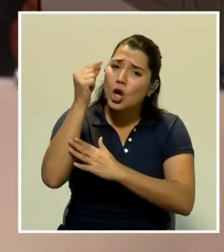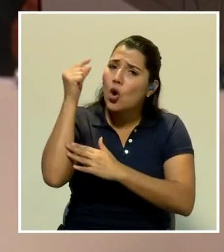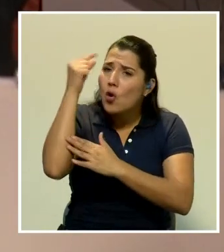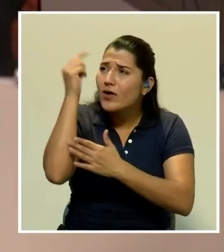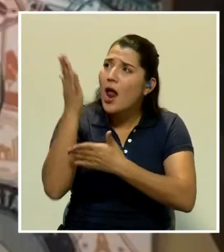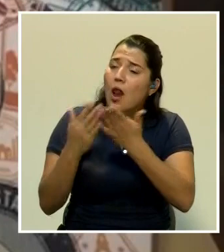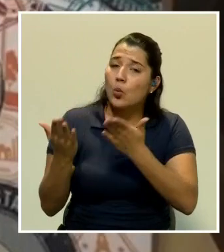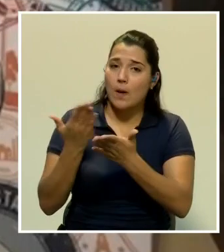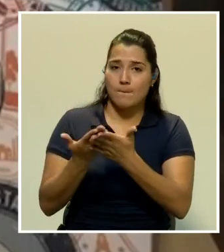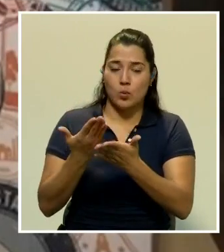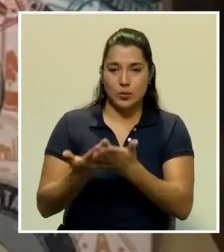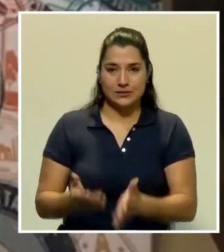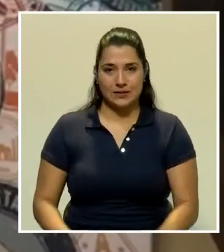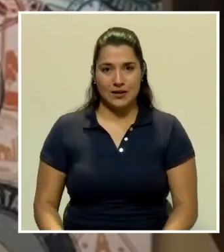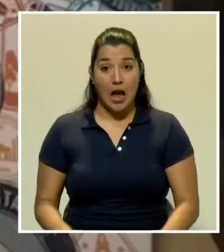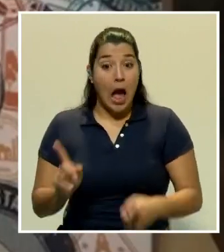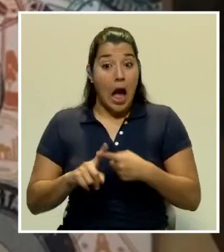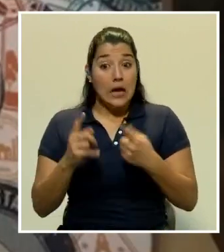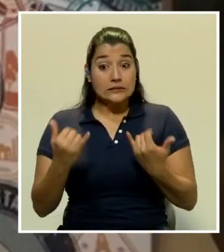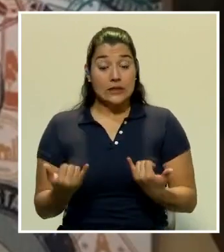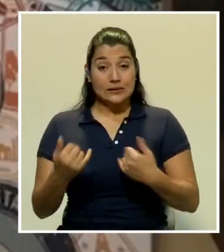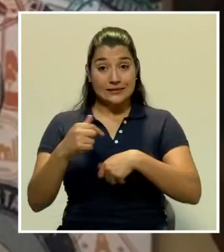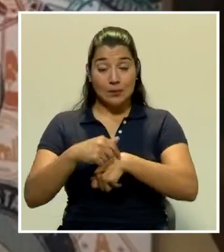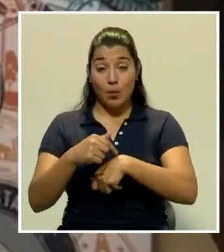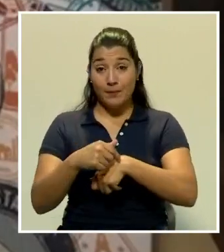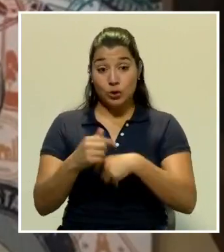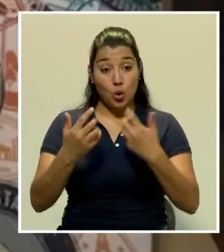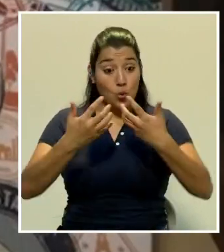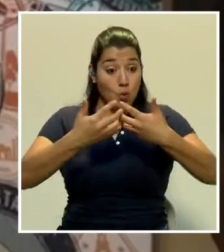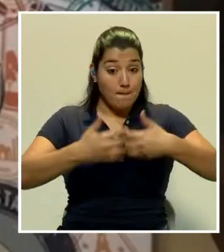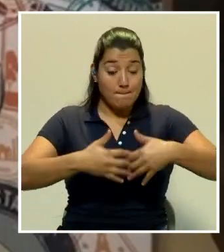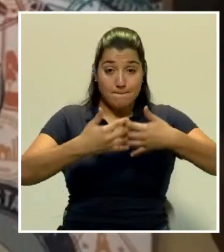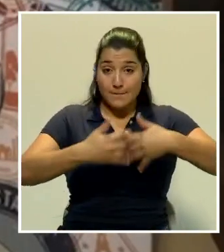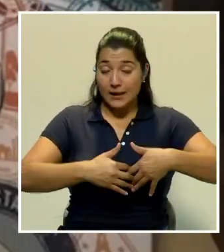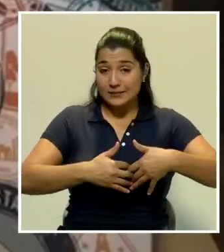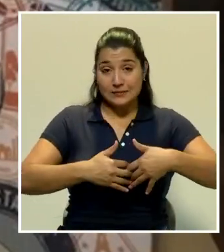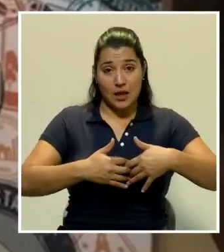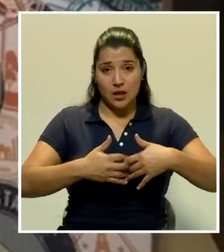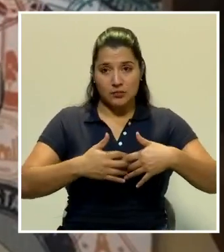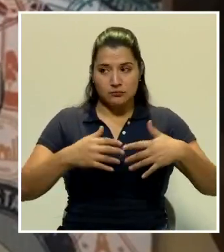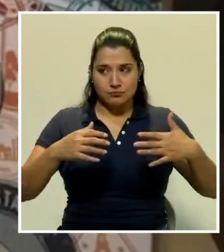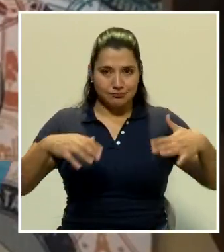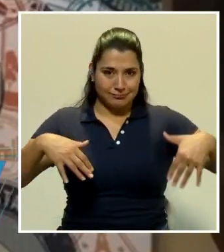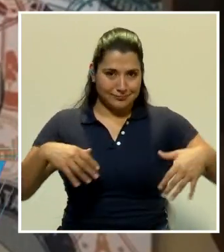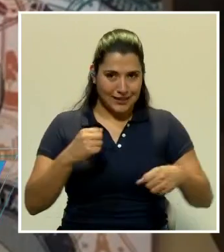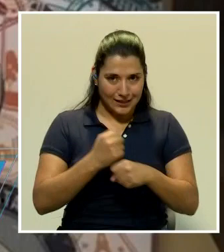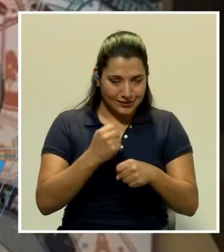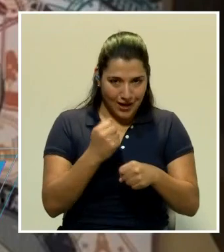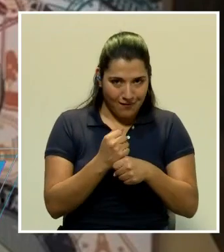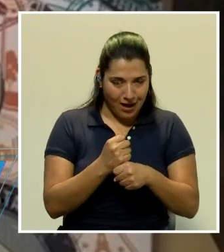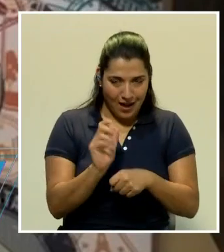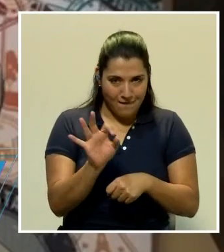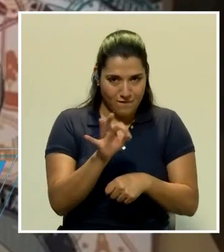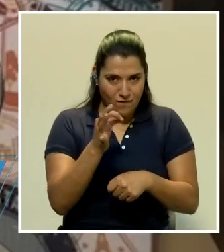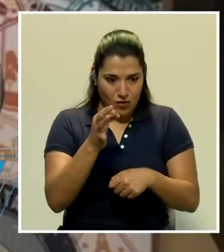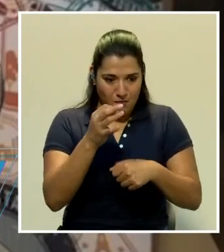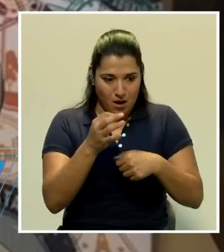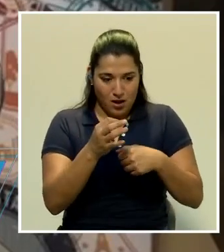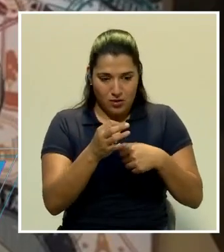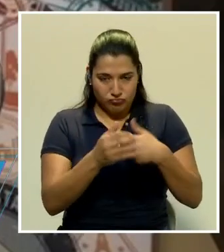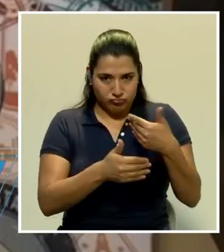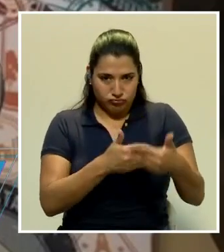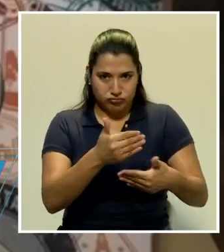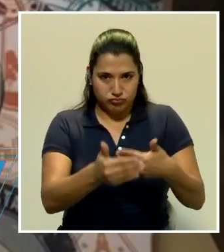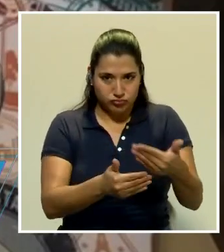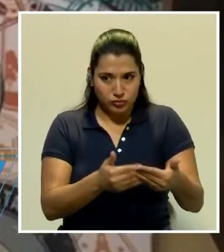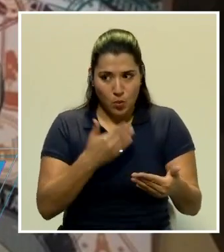de propuesta. A estos momentos la compañía no está operando como debe de hacerlo y bueno,